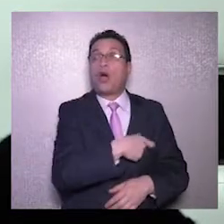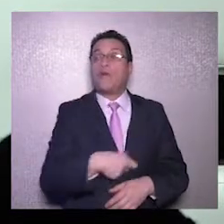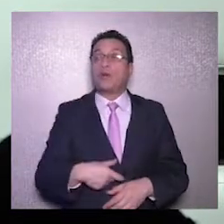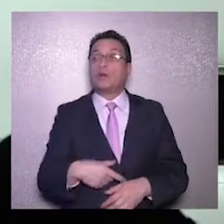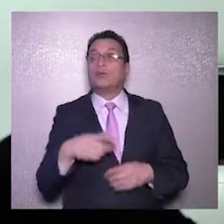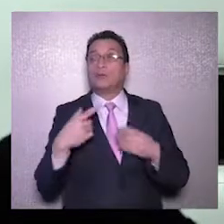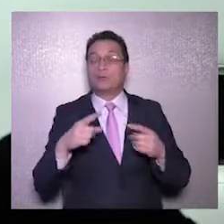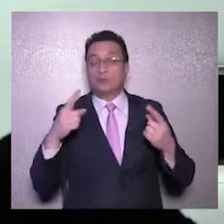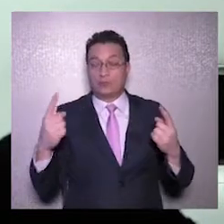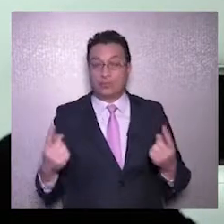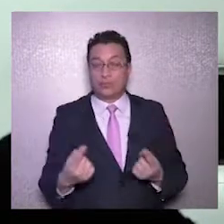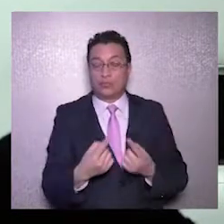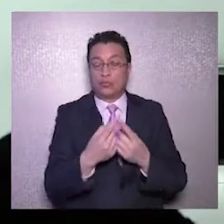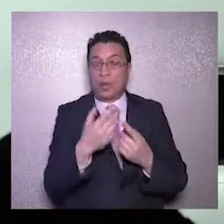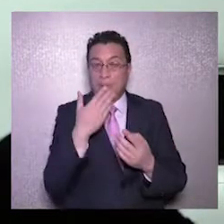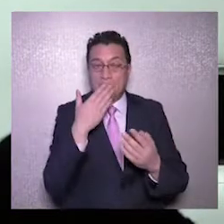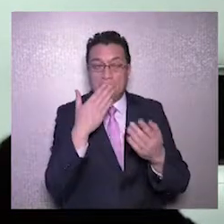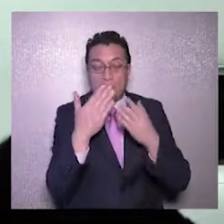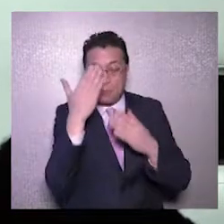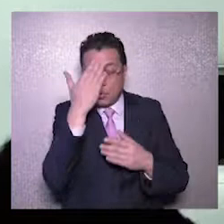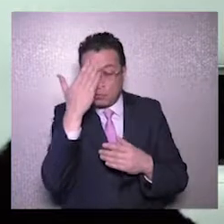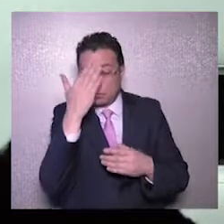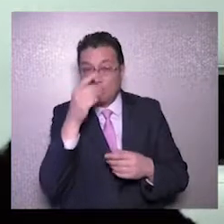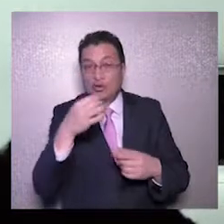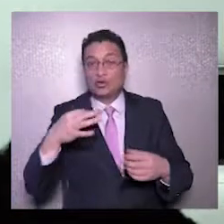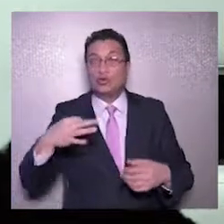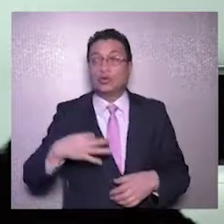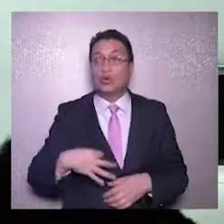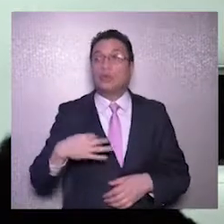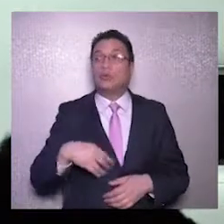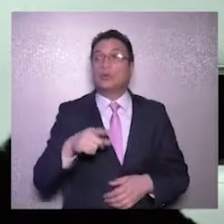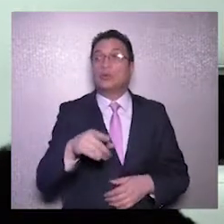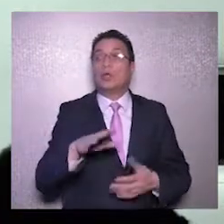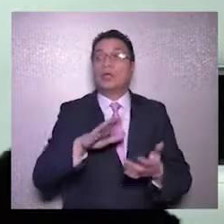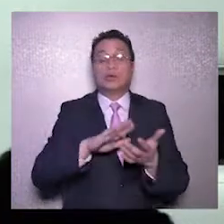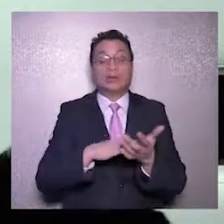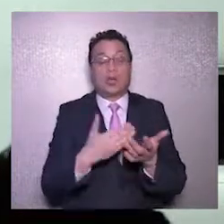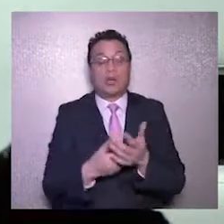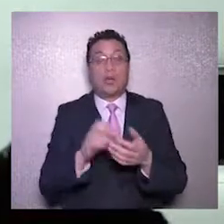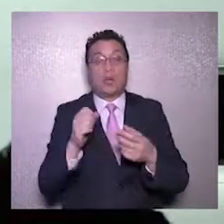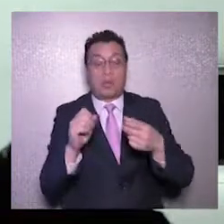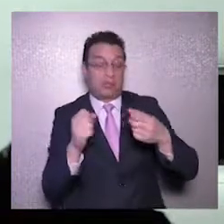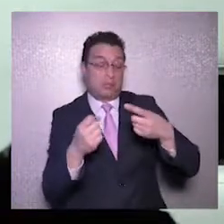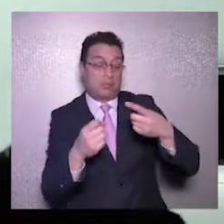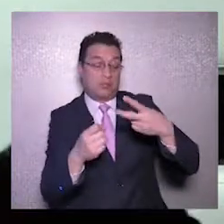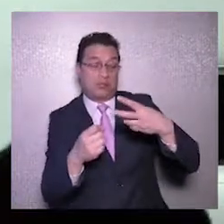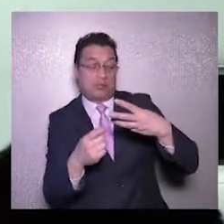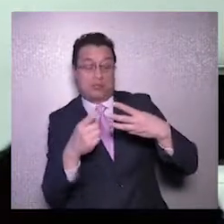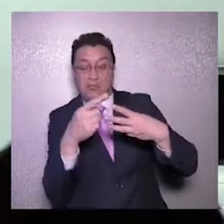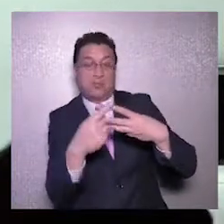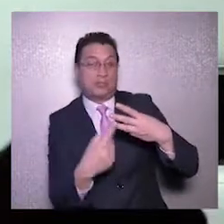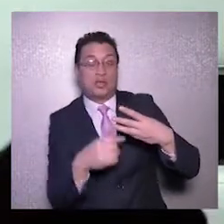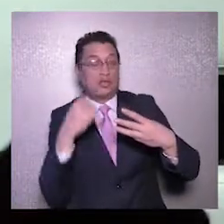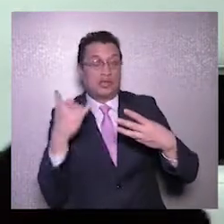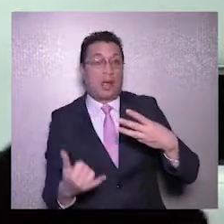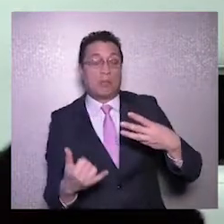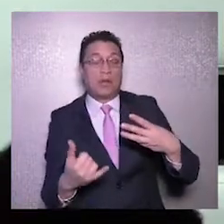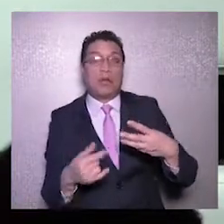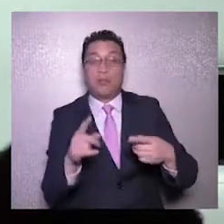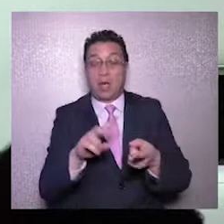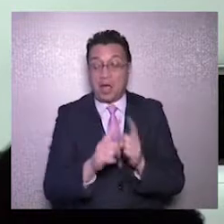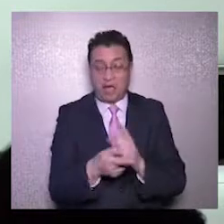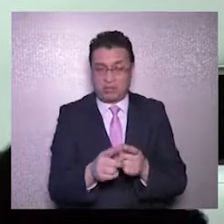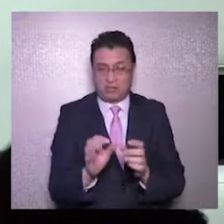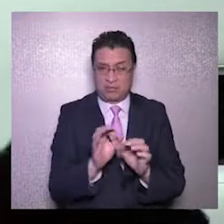hacen encuestas sobre las preocupaciones de la ciudadanía, salud aparece al menos en los 3 primeros lugares? Y no ha cambiado. Y nadie